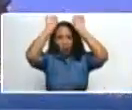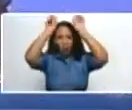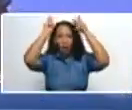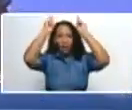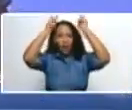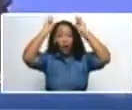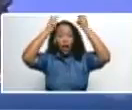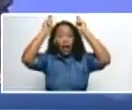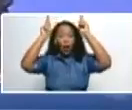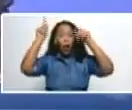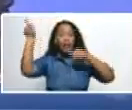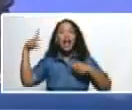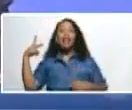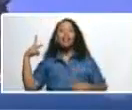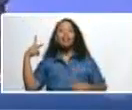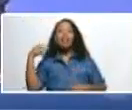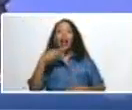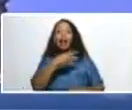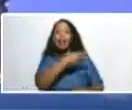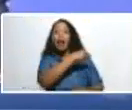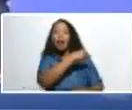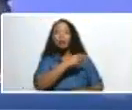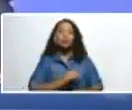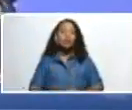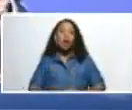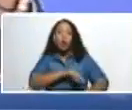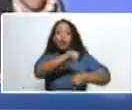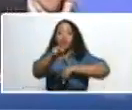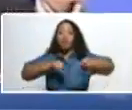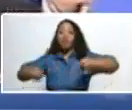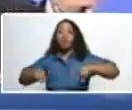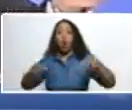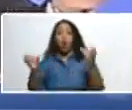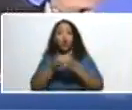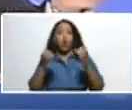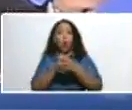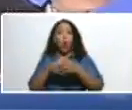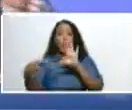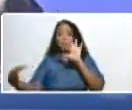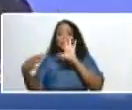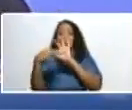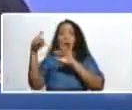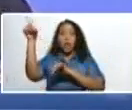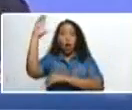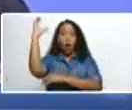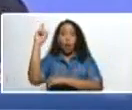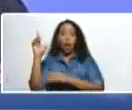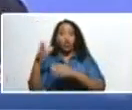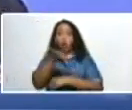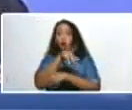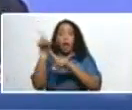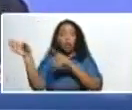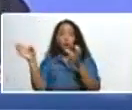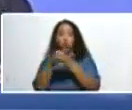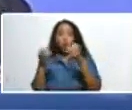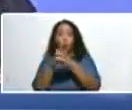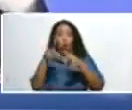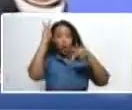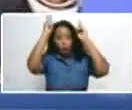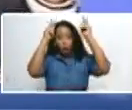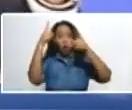plena Serie del Caribe, coordinada con las bandas criminales de Colombia. Todas esas bandas criminales,